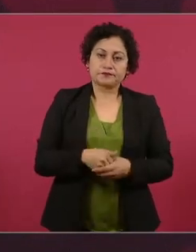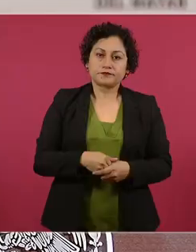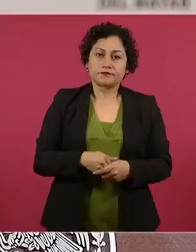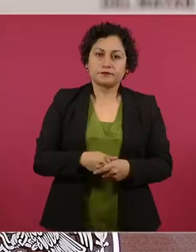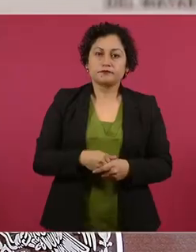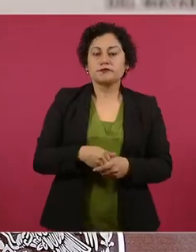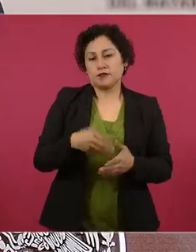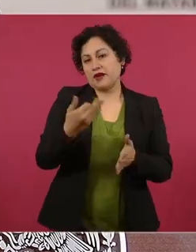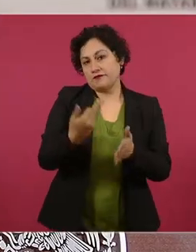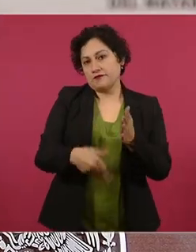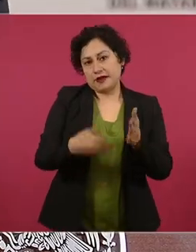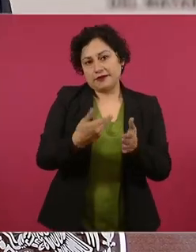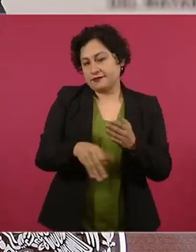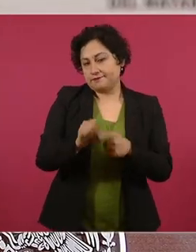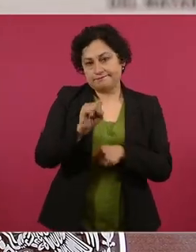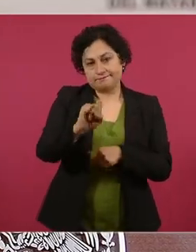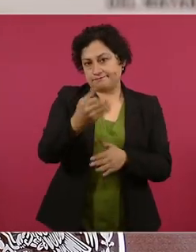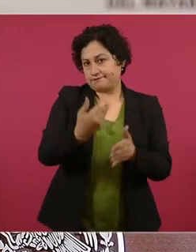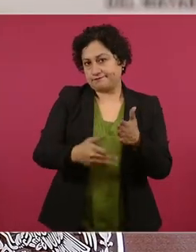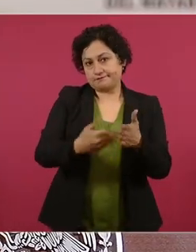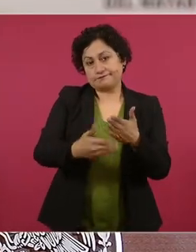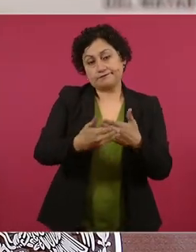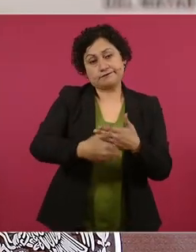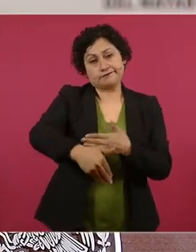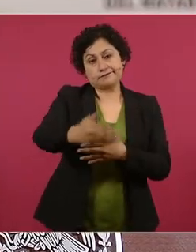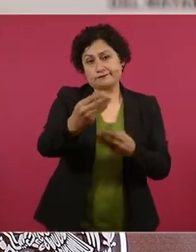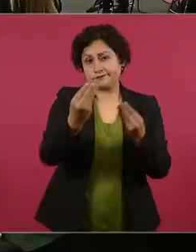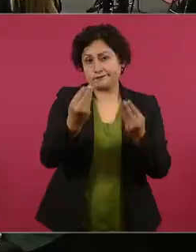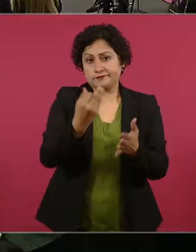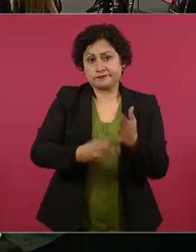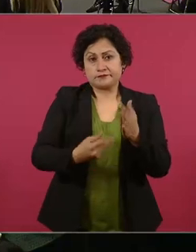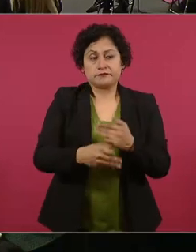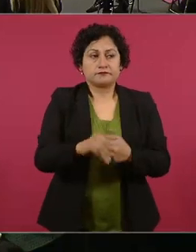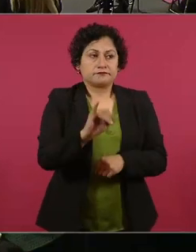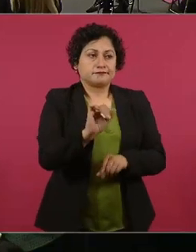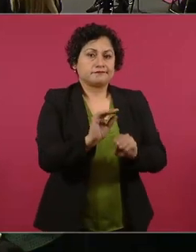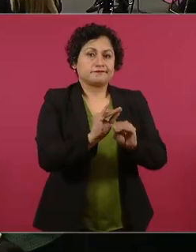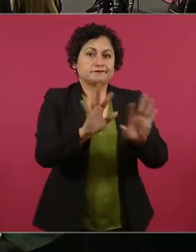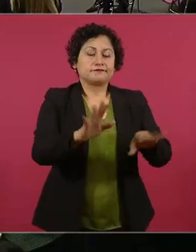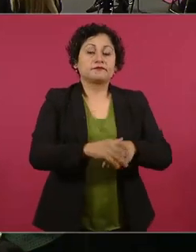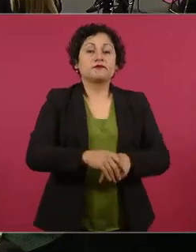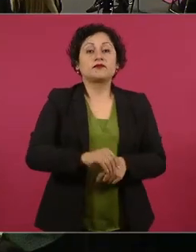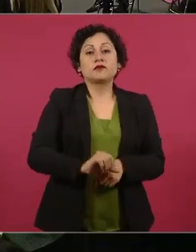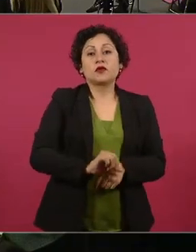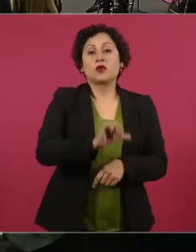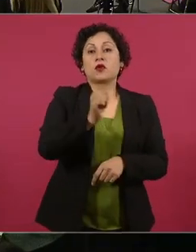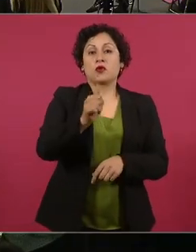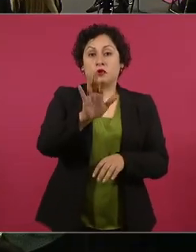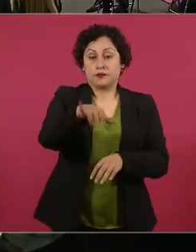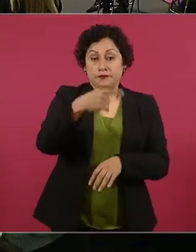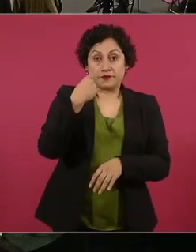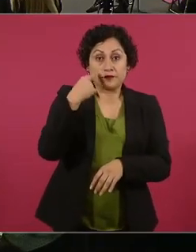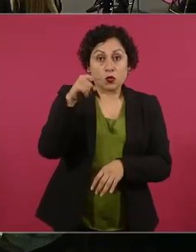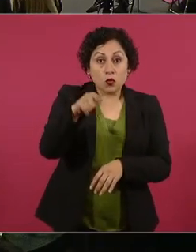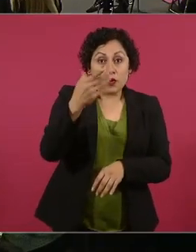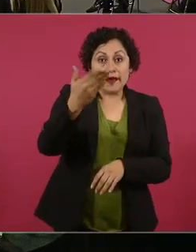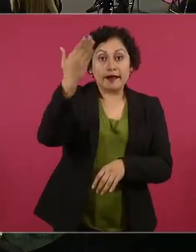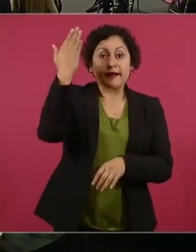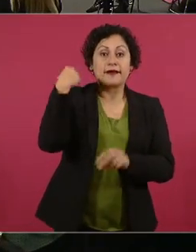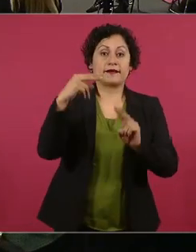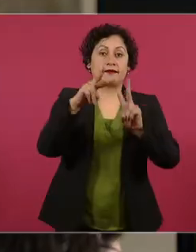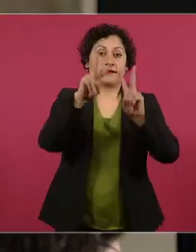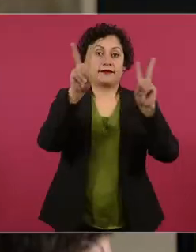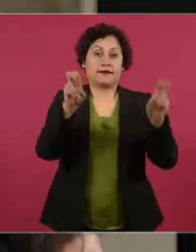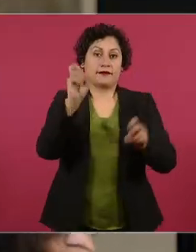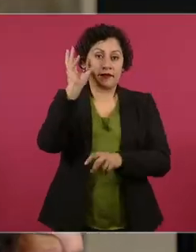okay. falta mucho todavía. Claro. También cuando citó el tema de tecnología